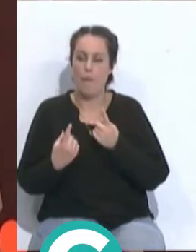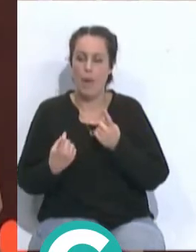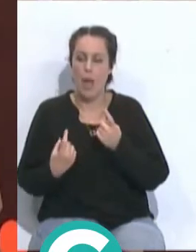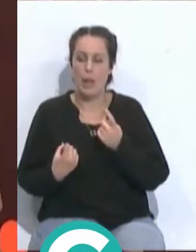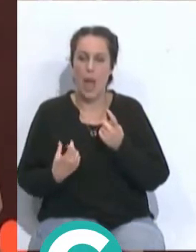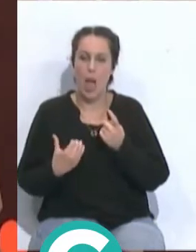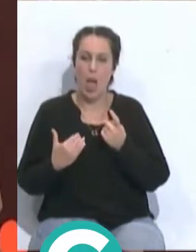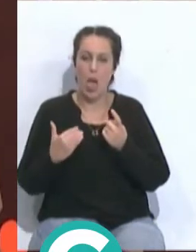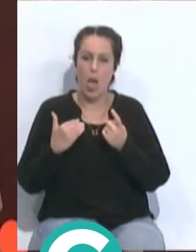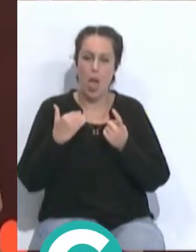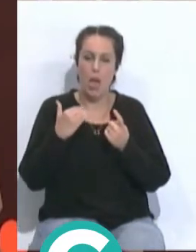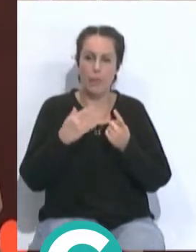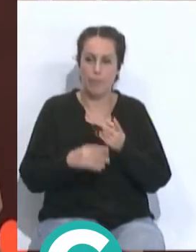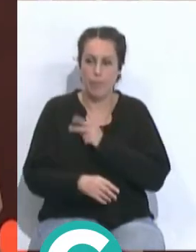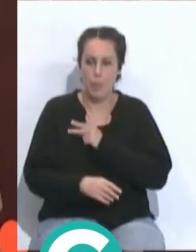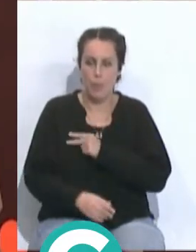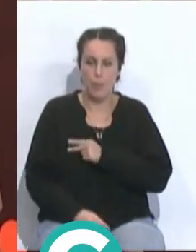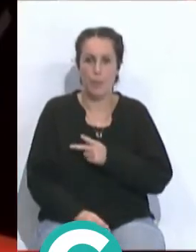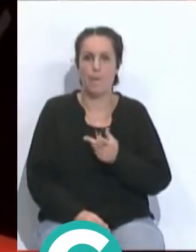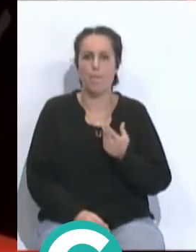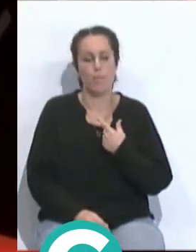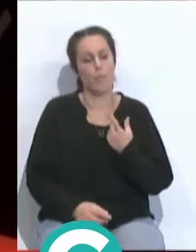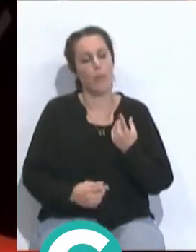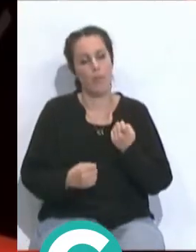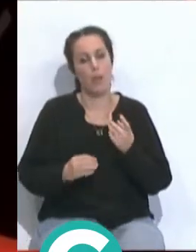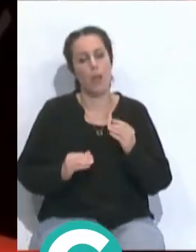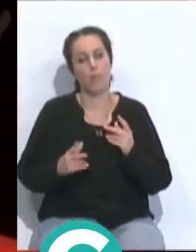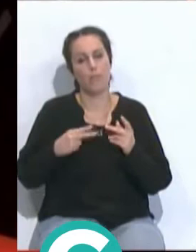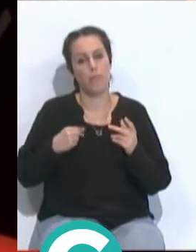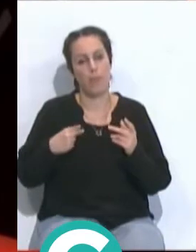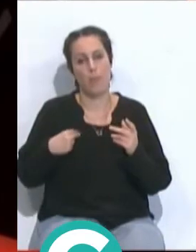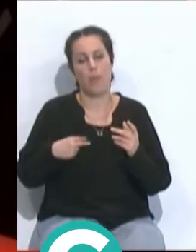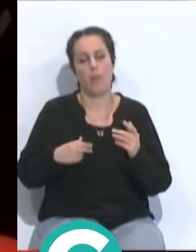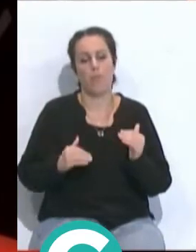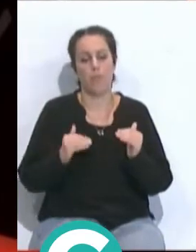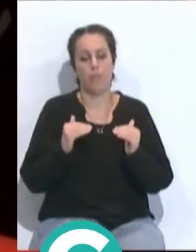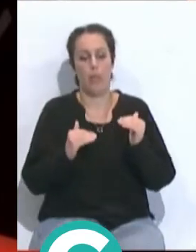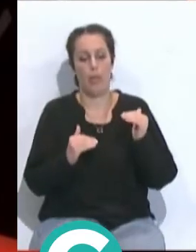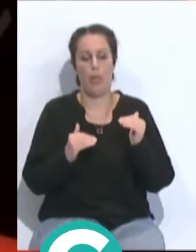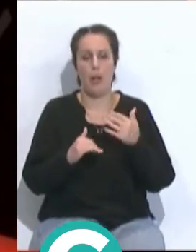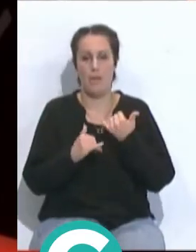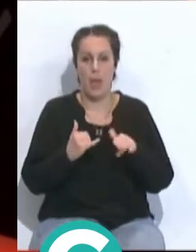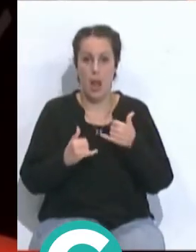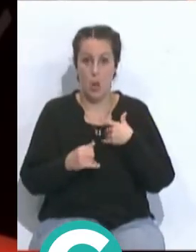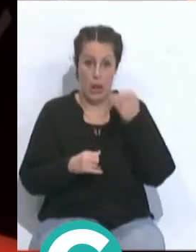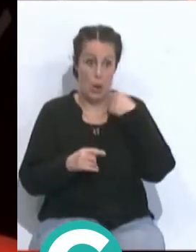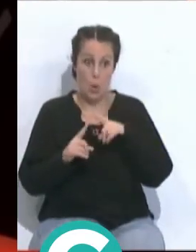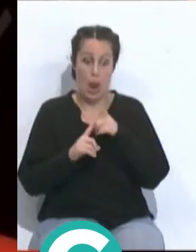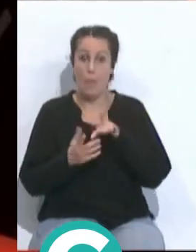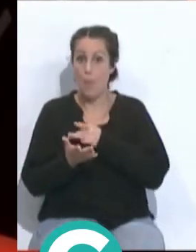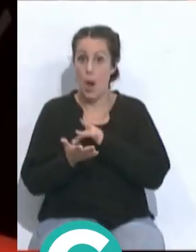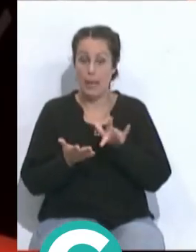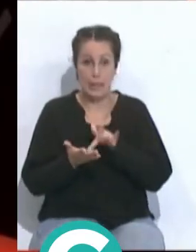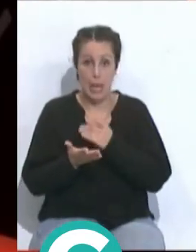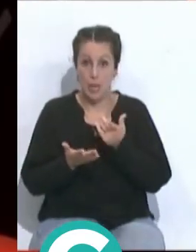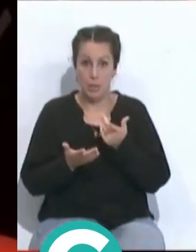corto ese baremo de premio? Se le ha quedado corto, no hay más que ver que al final Juan Carlos ha sido un poeta